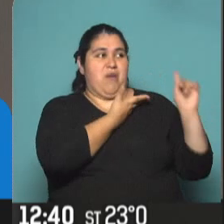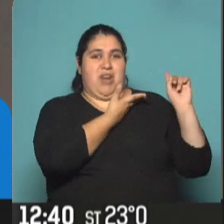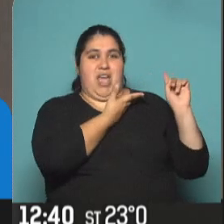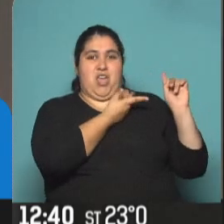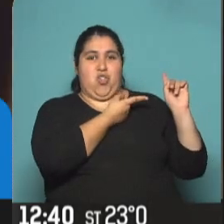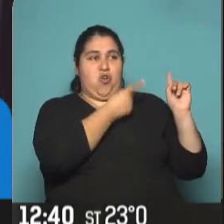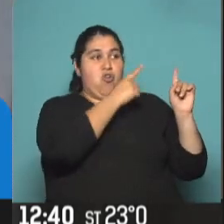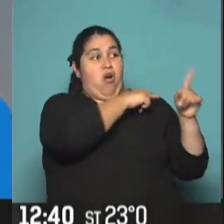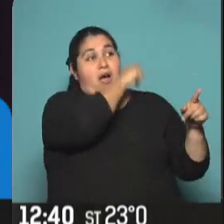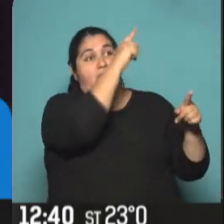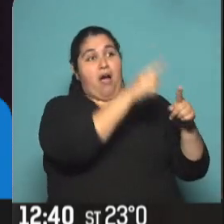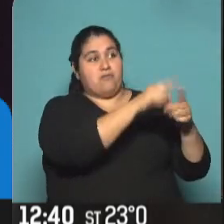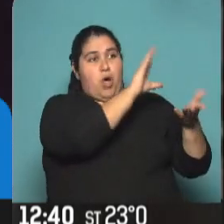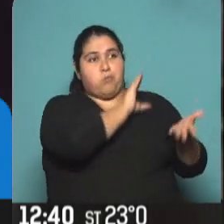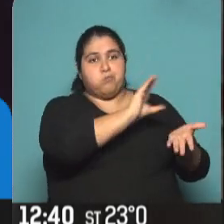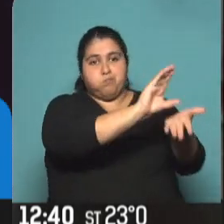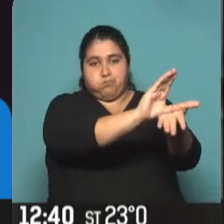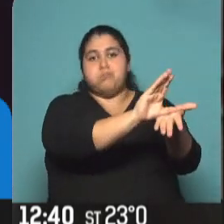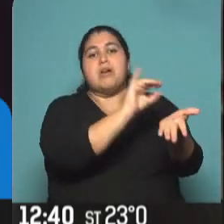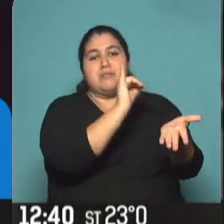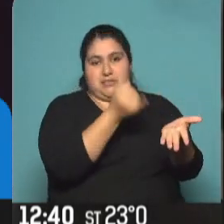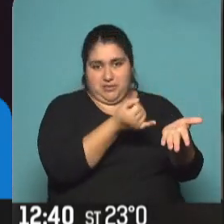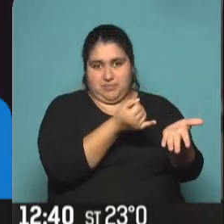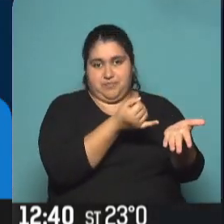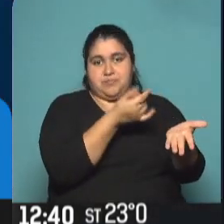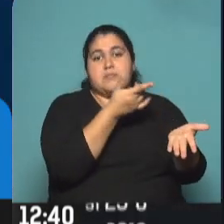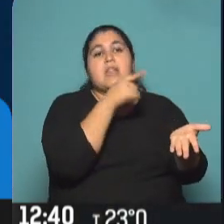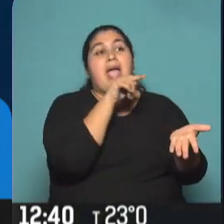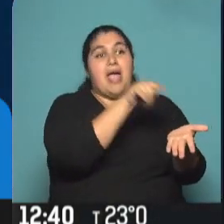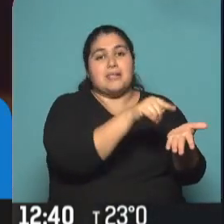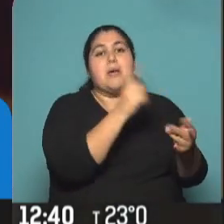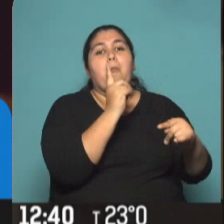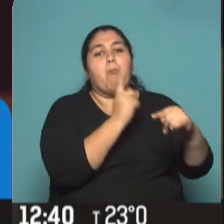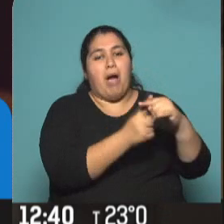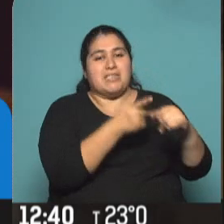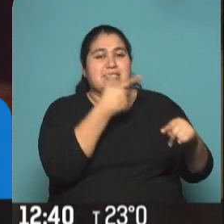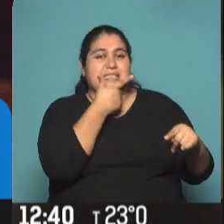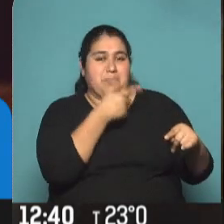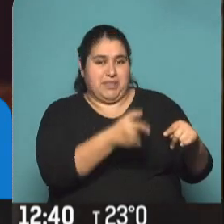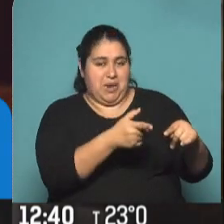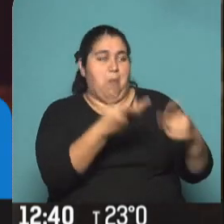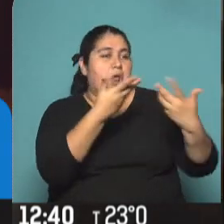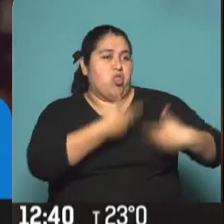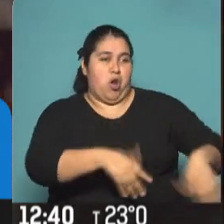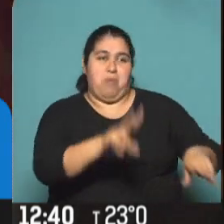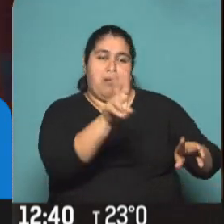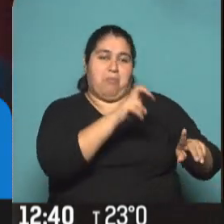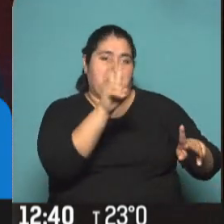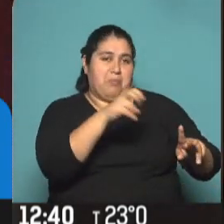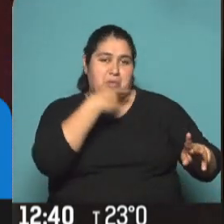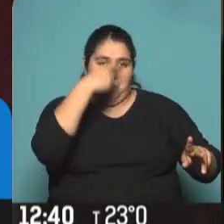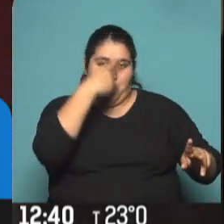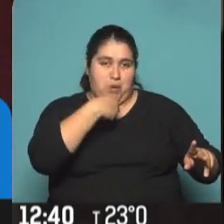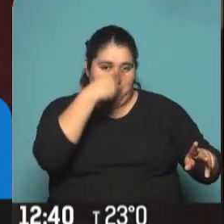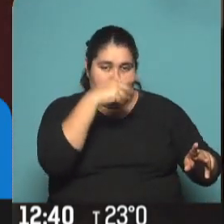desde febrero al 31 de agosto te vamos a pagar el retroactivo ese por esa porción y en septiembre va estar normalizado con forma reparación histórica